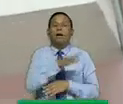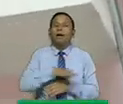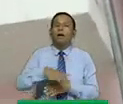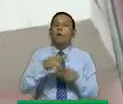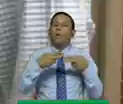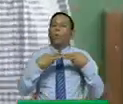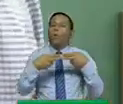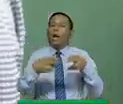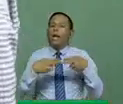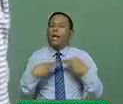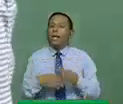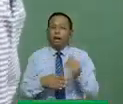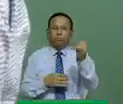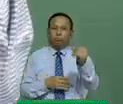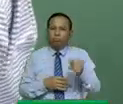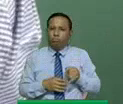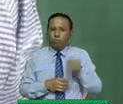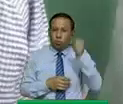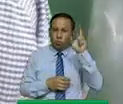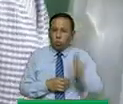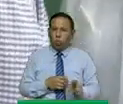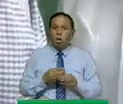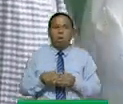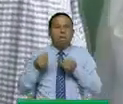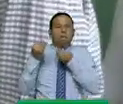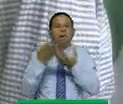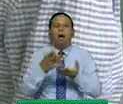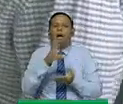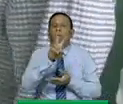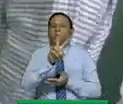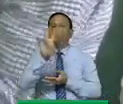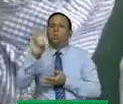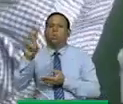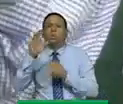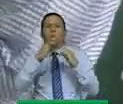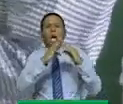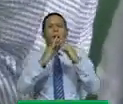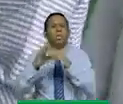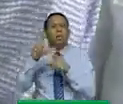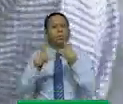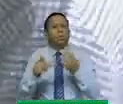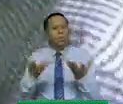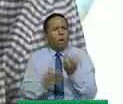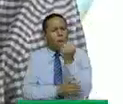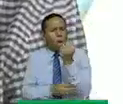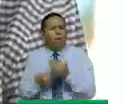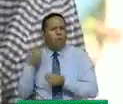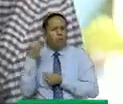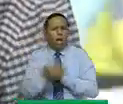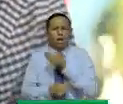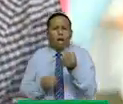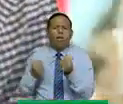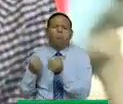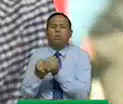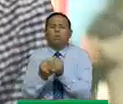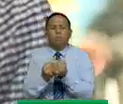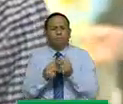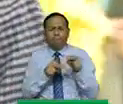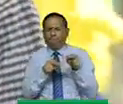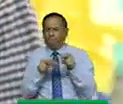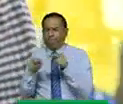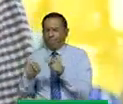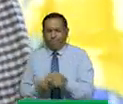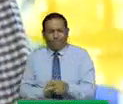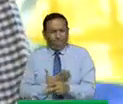entregar 277 viviendas de interés social. Y da alegría y da satisfacción para un